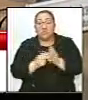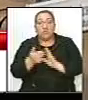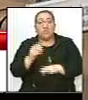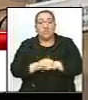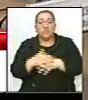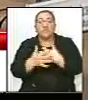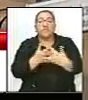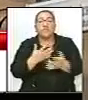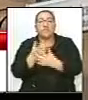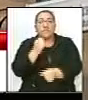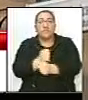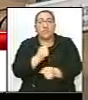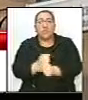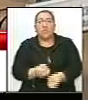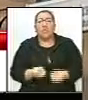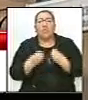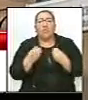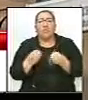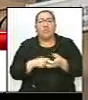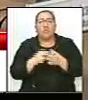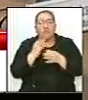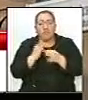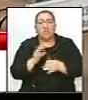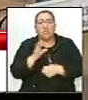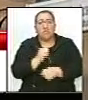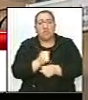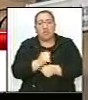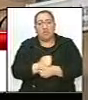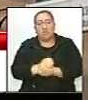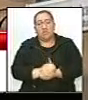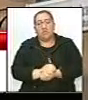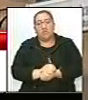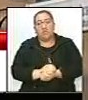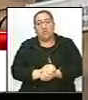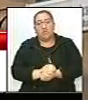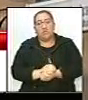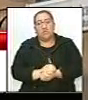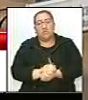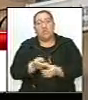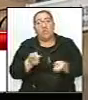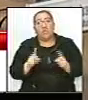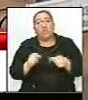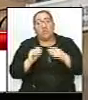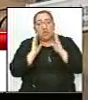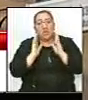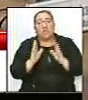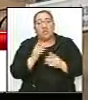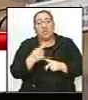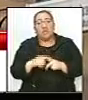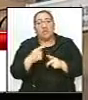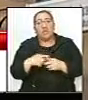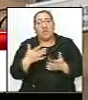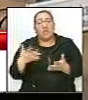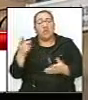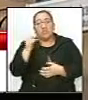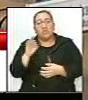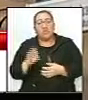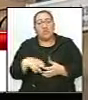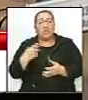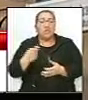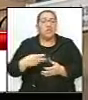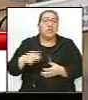mano de obra. Claro, ¿cómo van a formalizar sus trabajadores? Porque tienen que atender recursos para pagar las altas tasas de